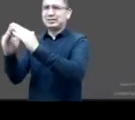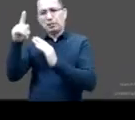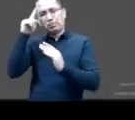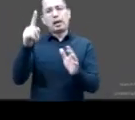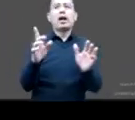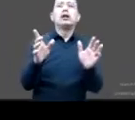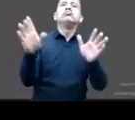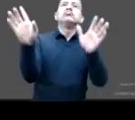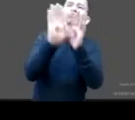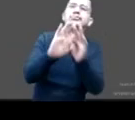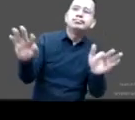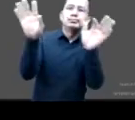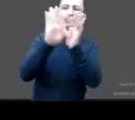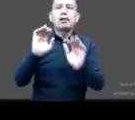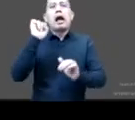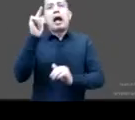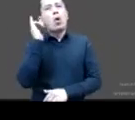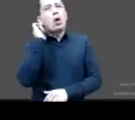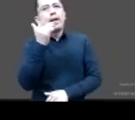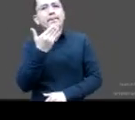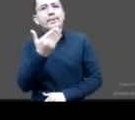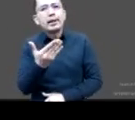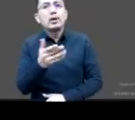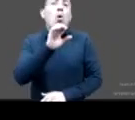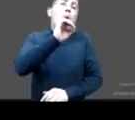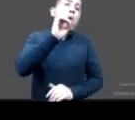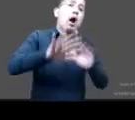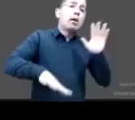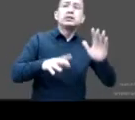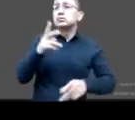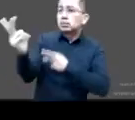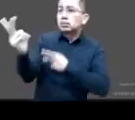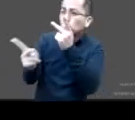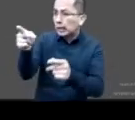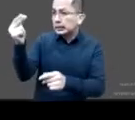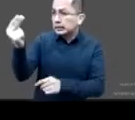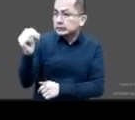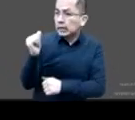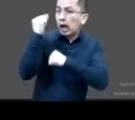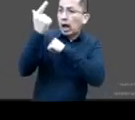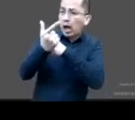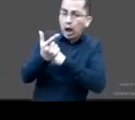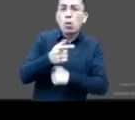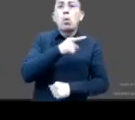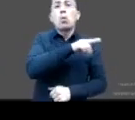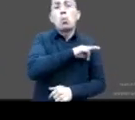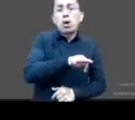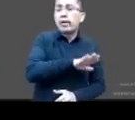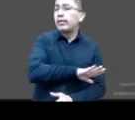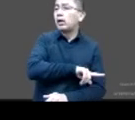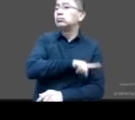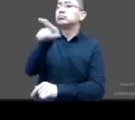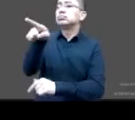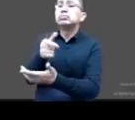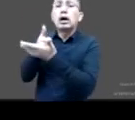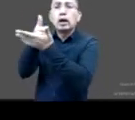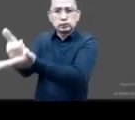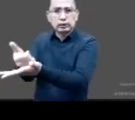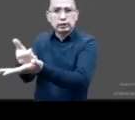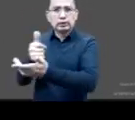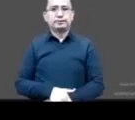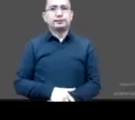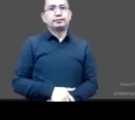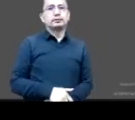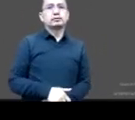o preguntando a las personas sobre algo que realmente necesiten y que en los cuales ellos puedan contribuir también se